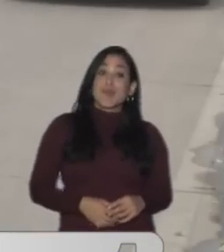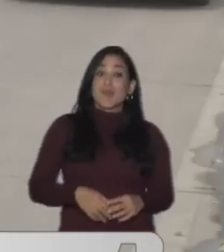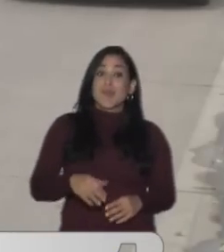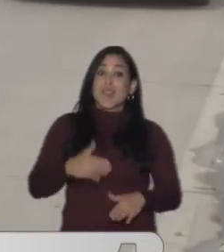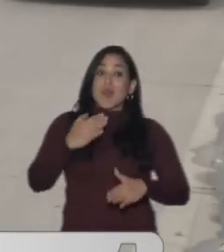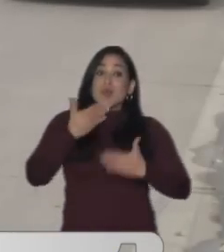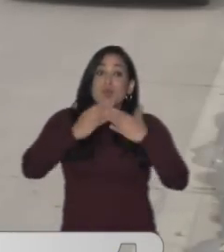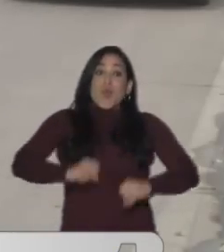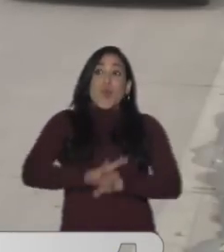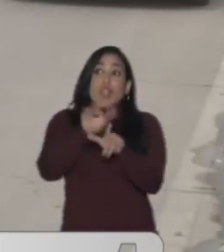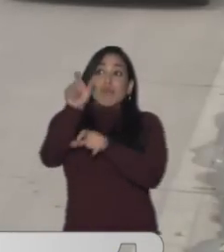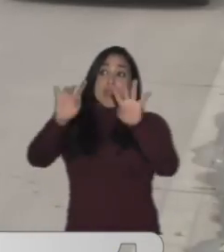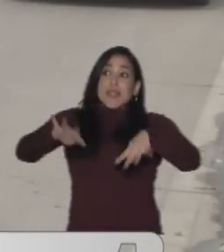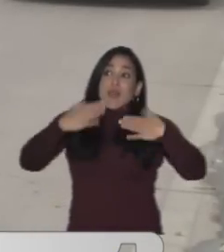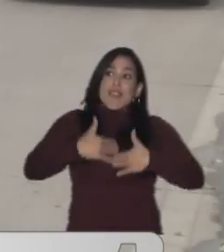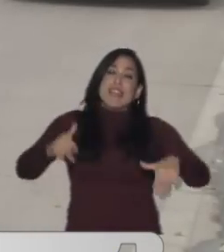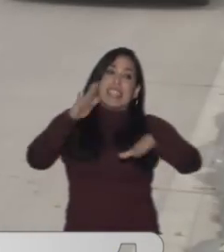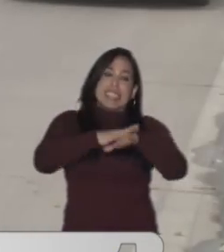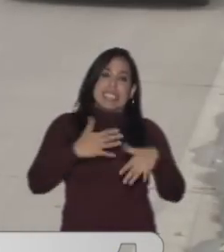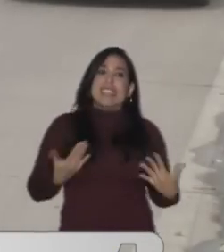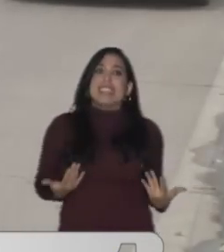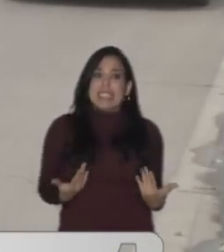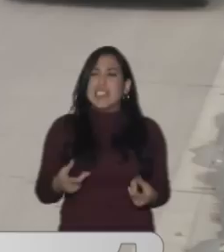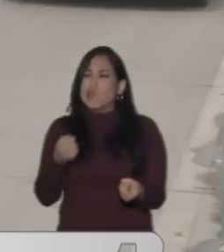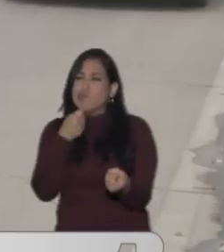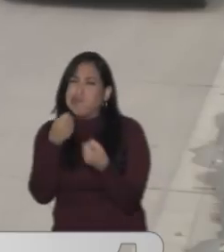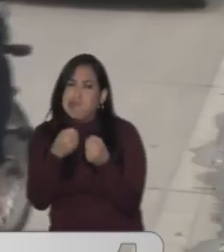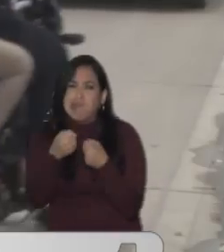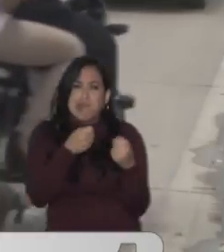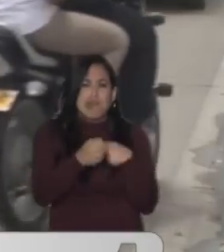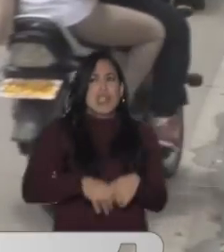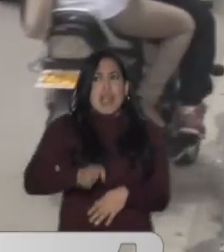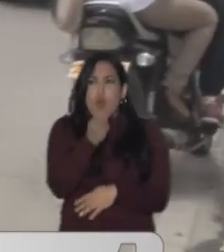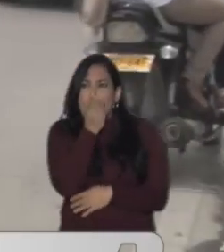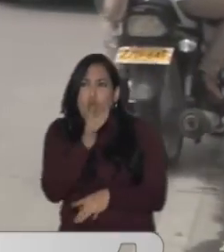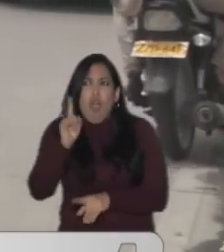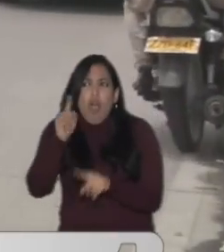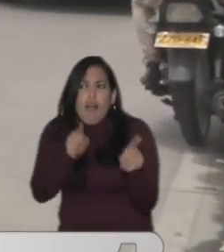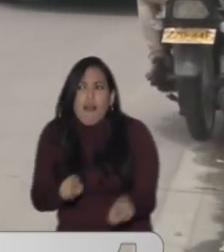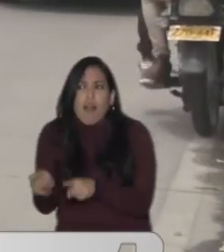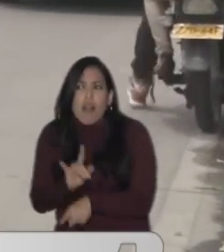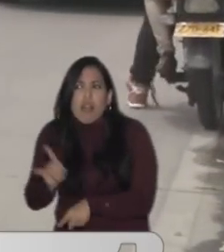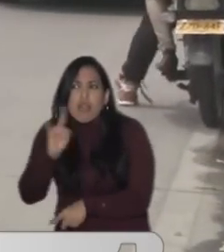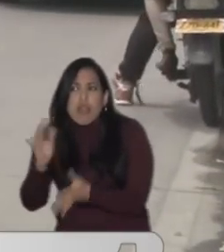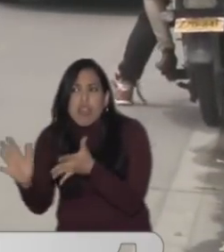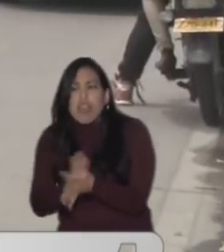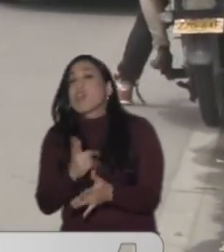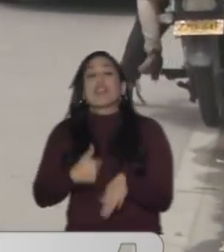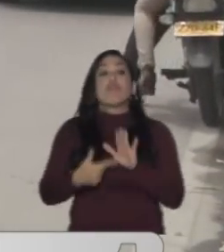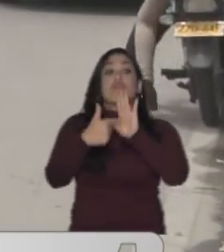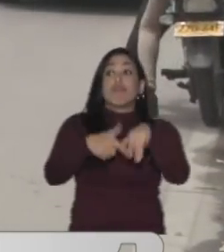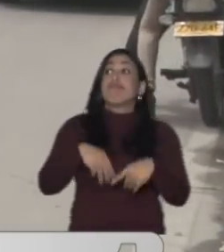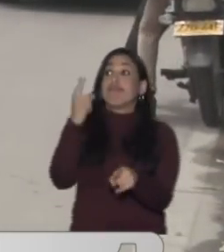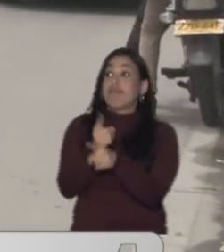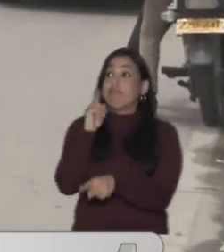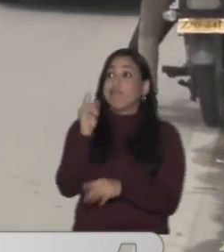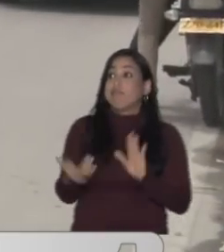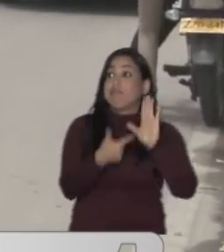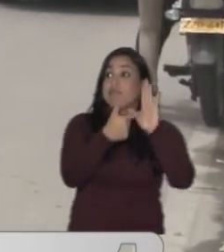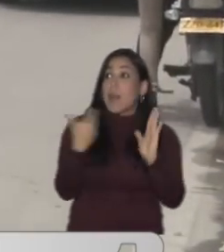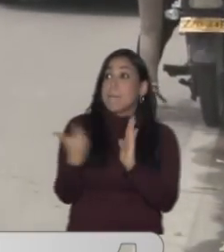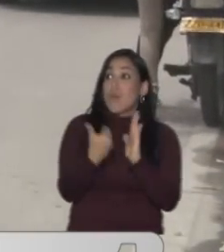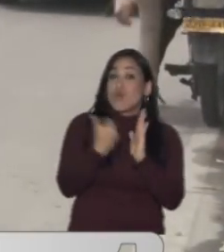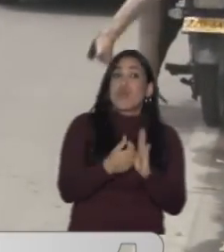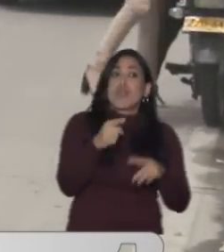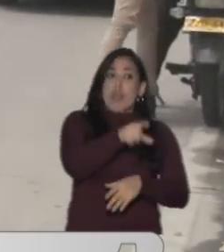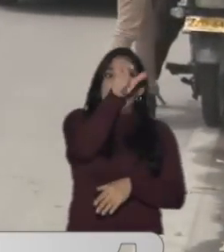Luisa, televidentes, muy buena tarde. Varias entrevistas y audios presentados durante la audiencia dieron cuenta de la